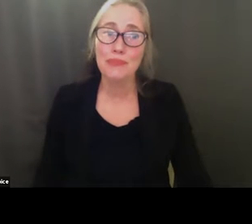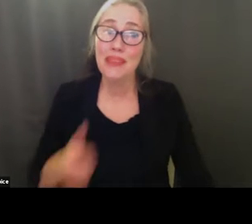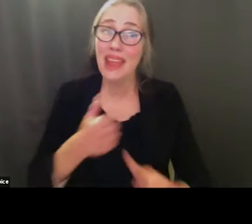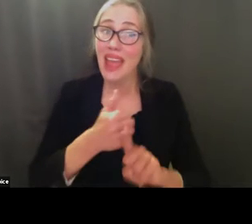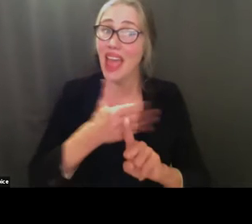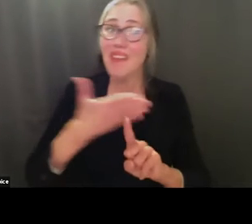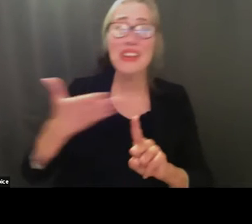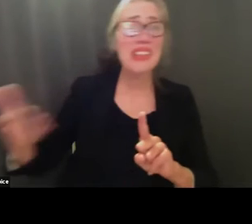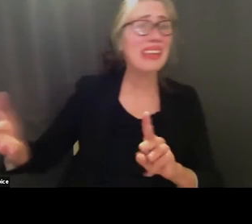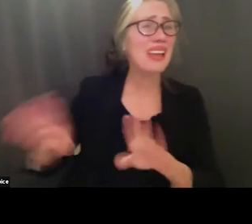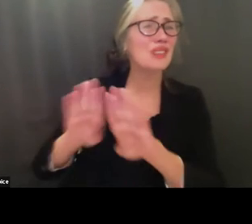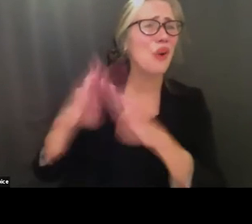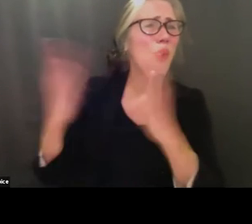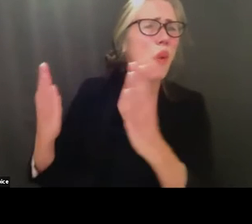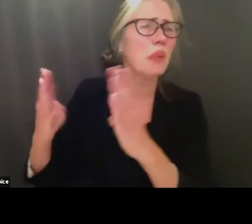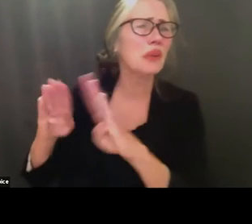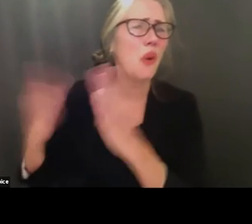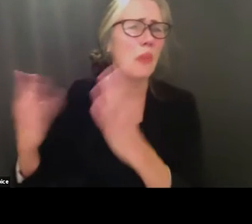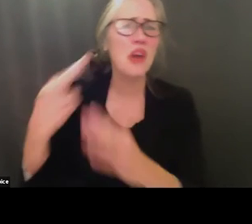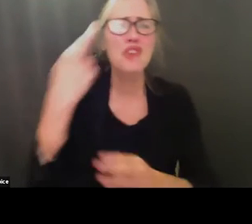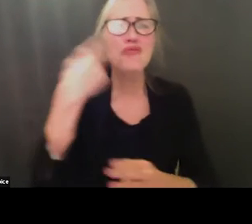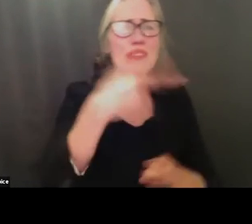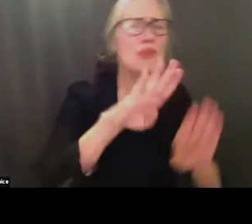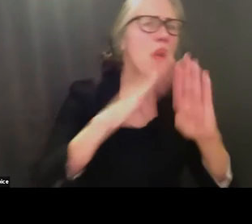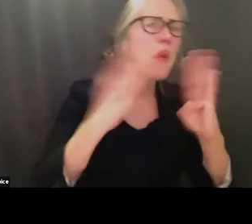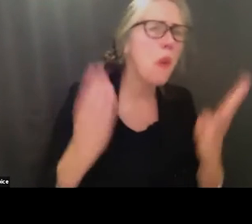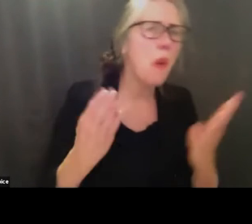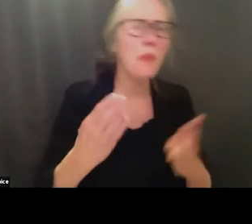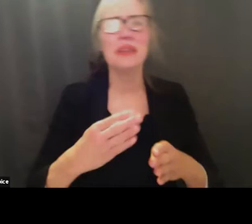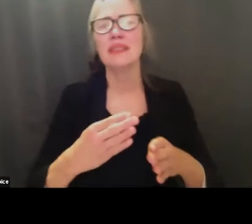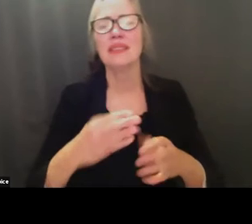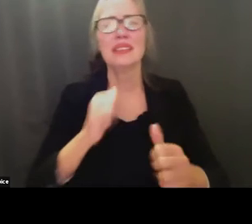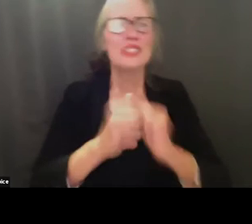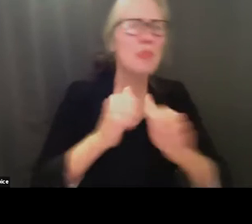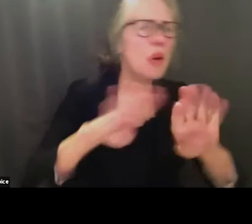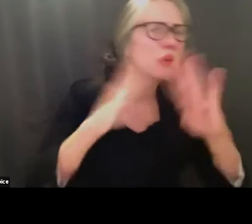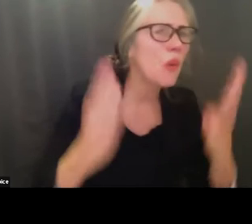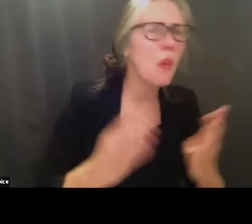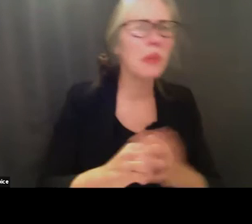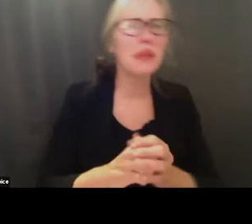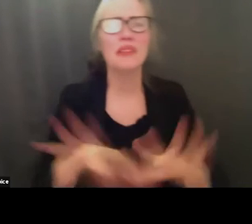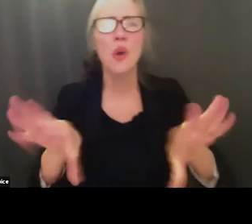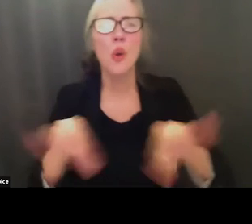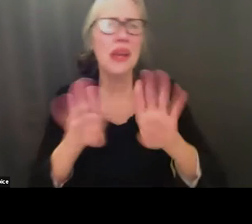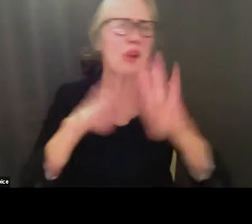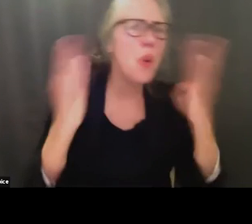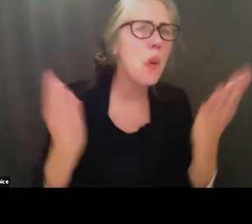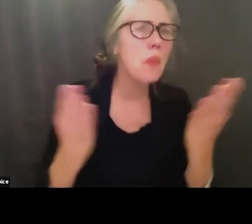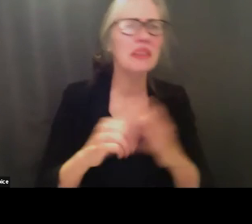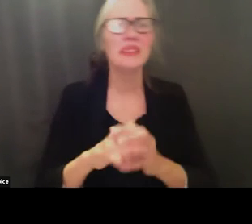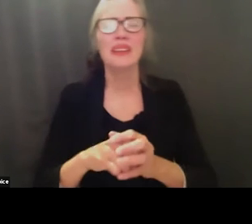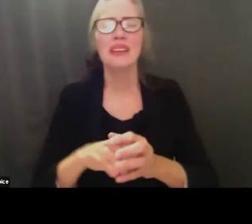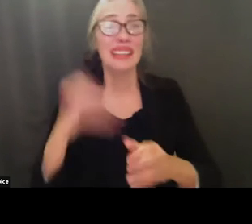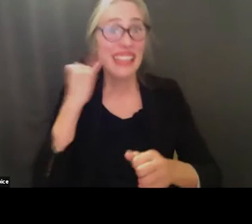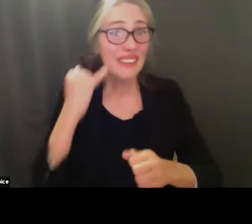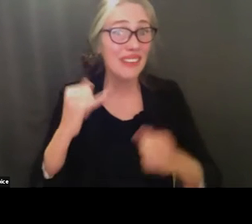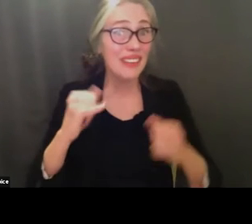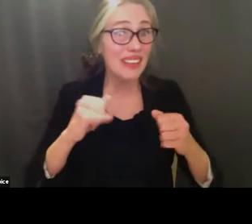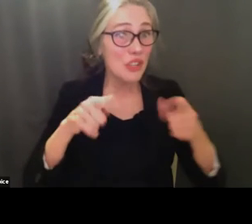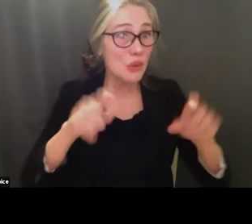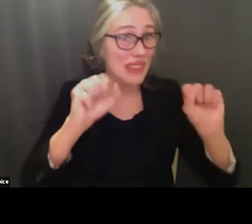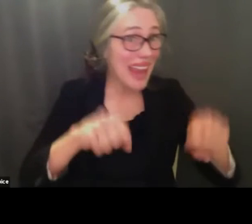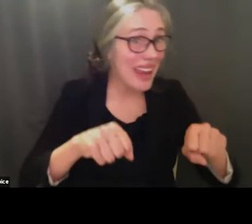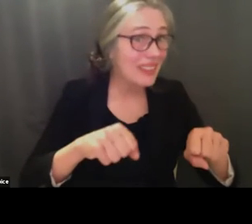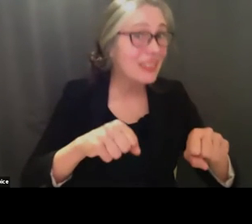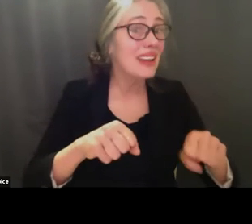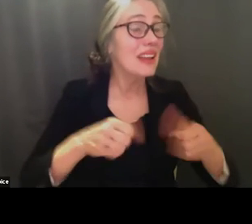demás se está abriendo. Entonces, ¿por qué no estamos abriendo? Si hay una manera. Podemos utilizar el